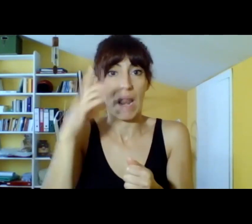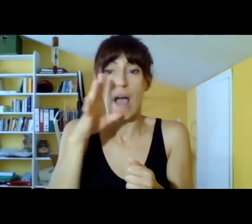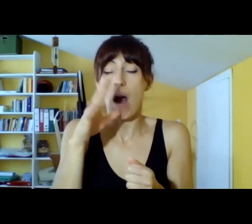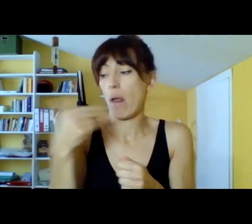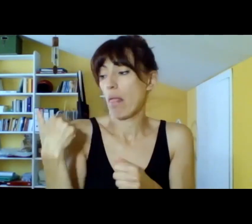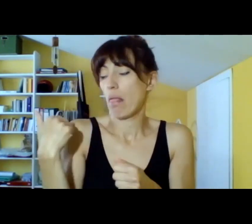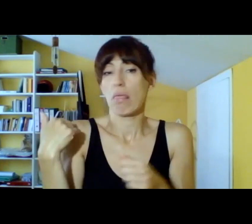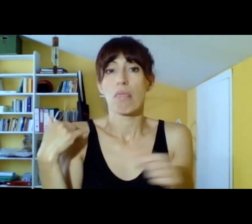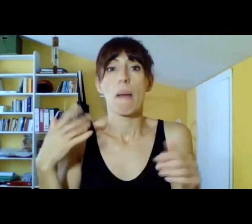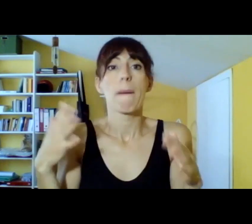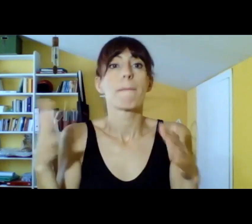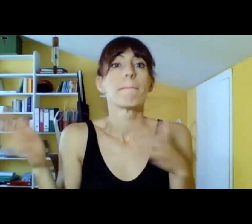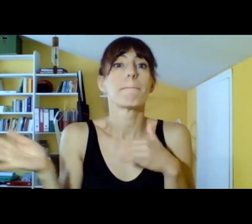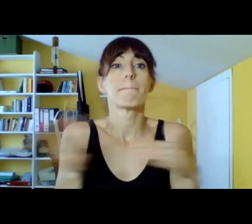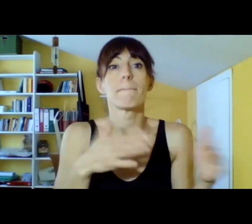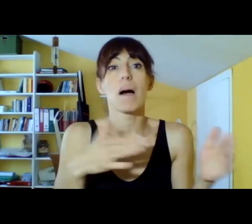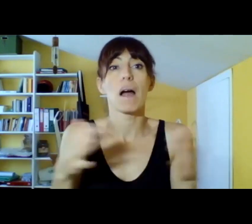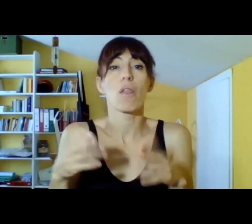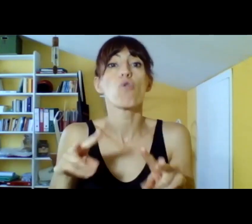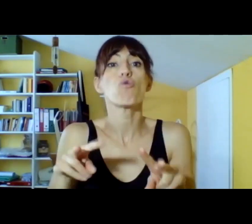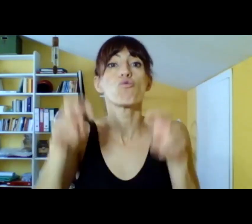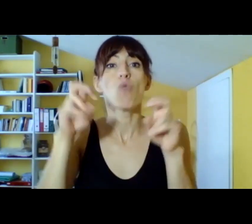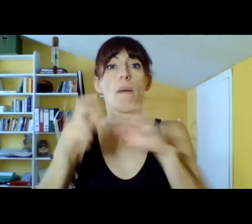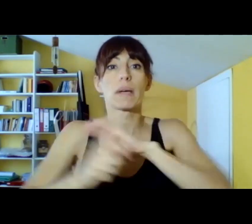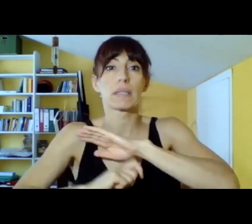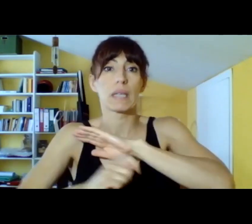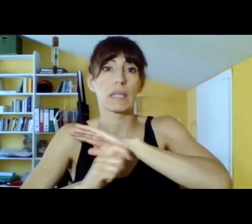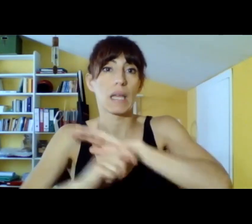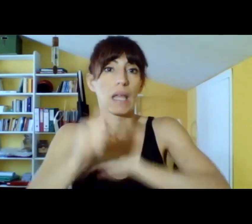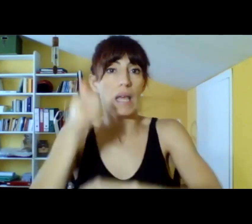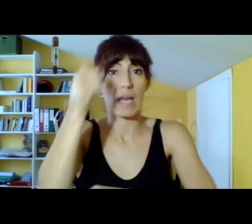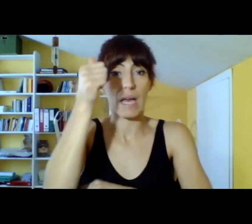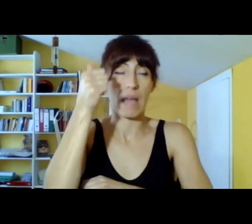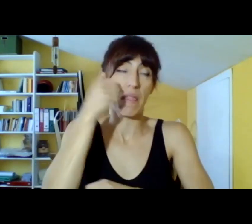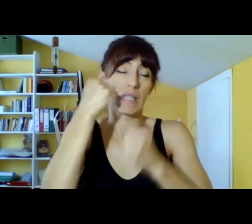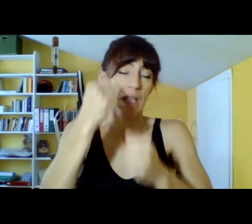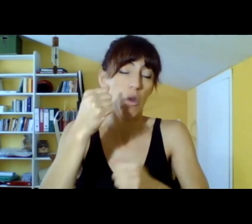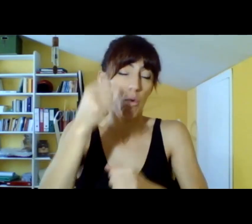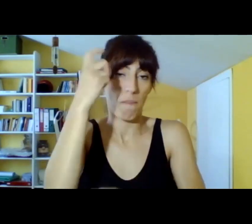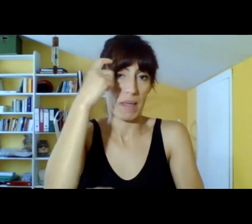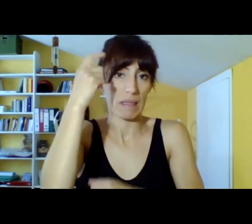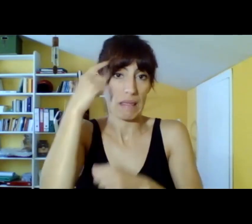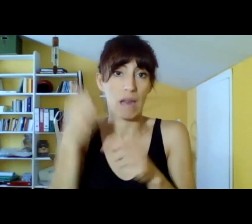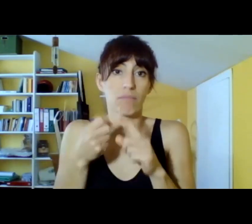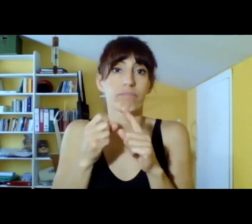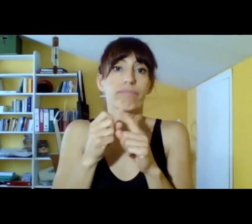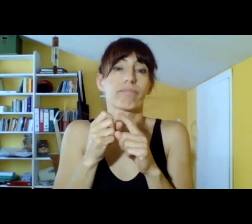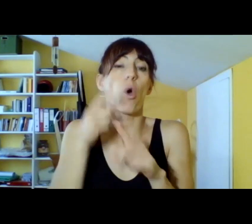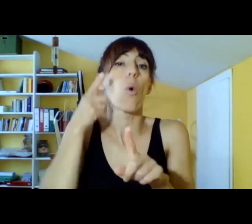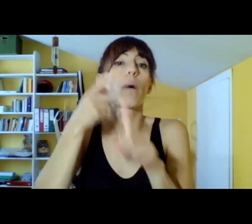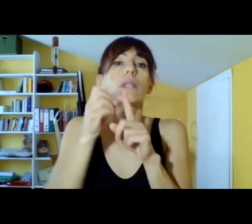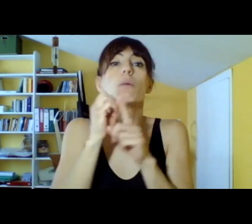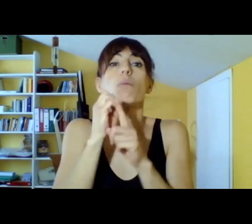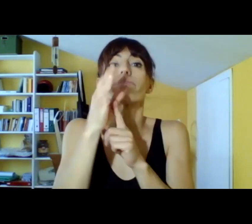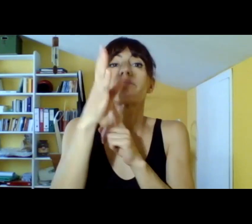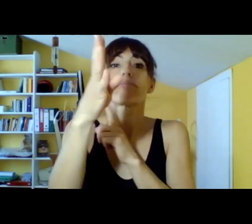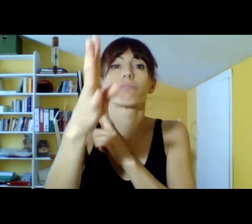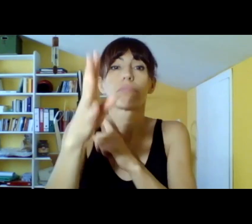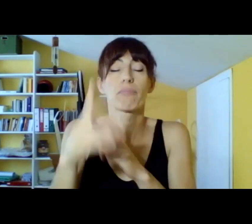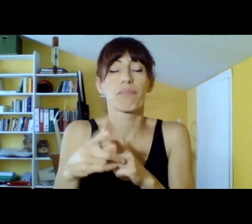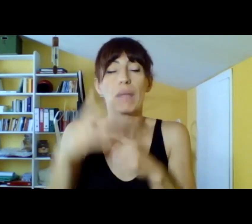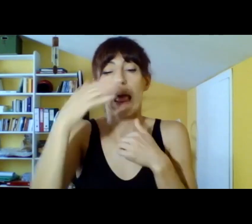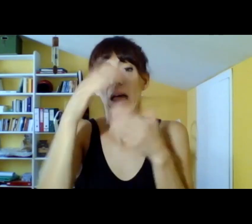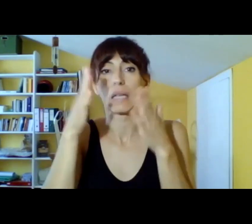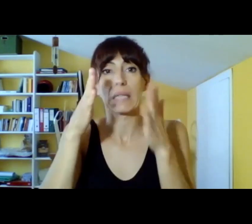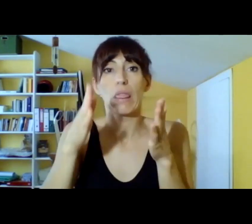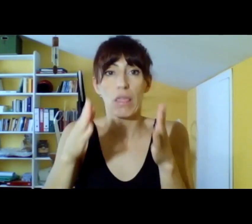Estrategia Nacional de Salud Mental para los próximos años, que ha puesto especial atención en